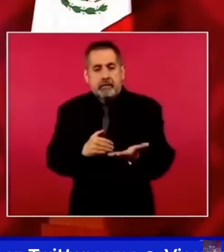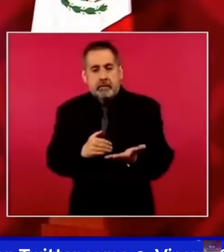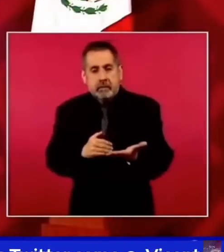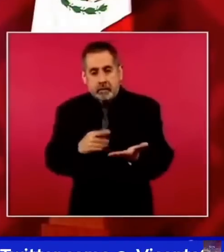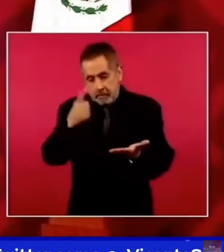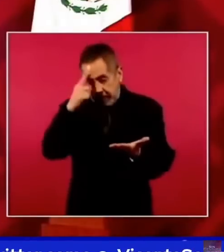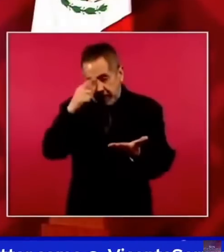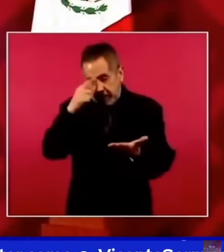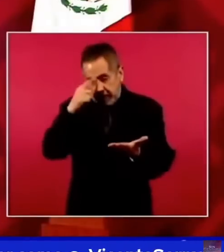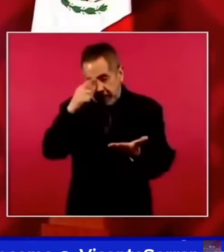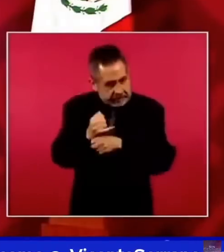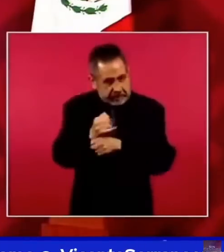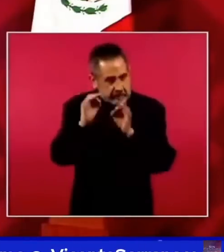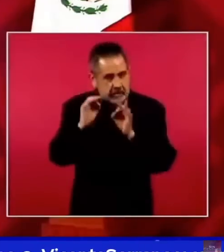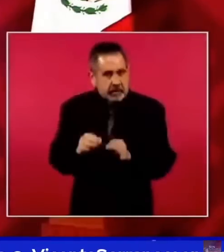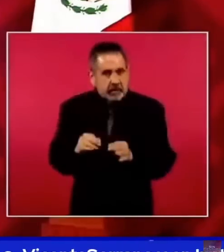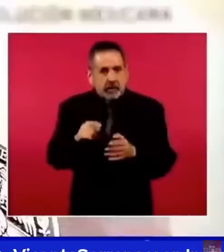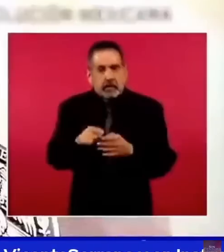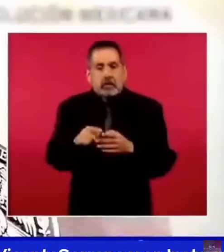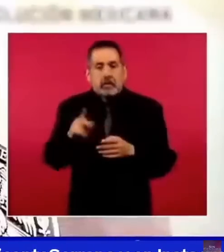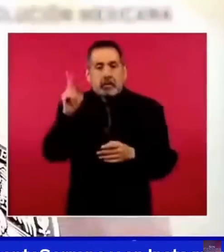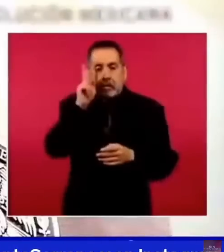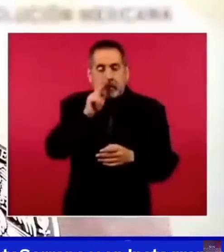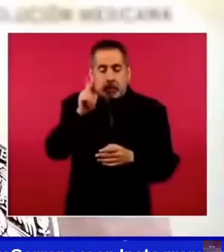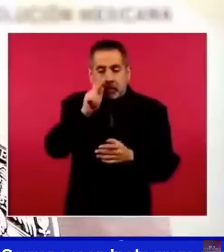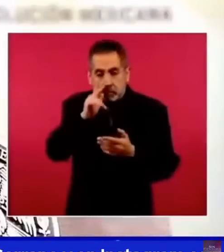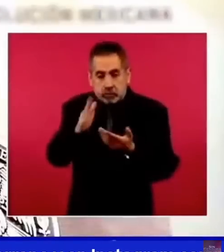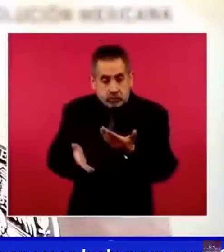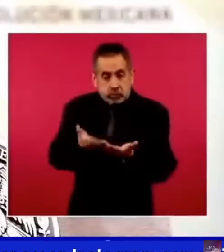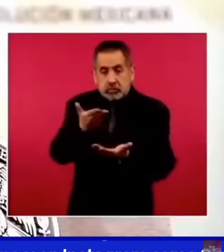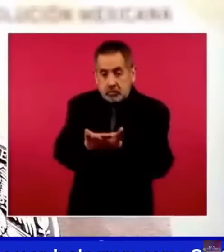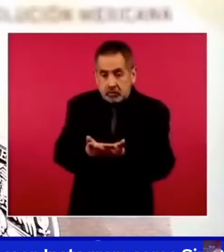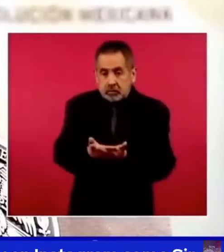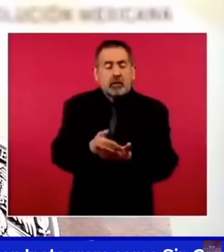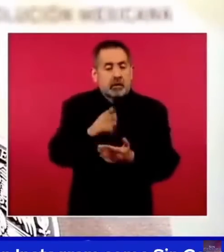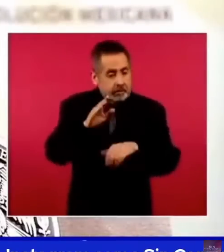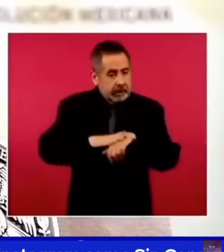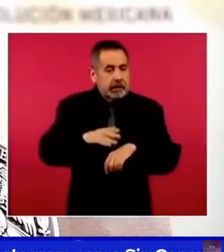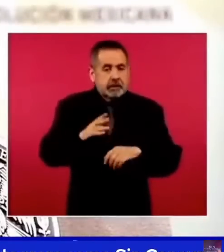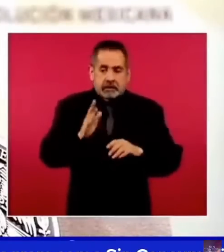de investigación y pruebas,